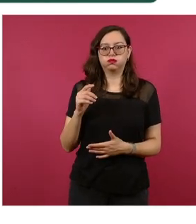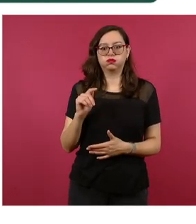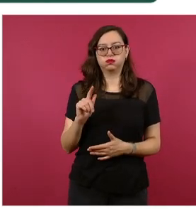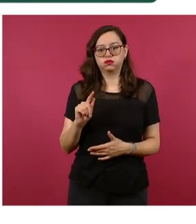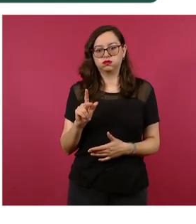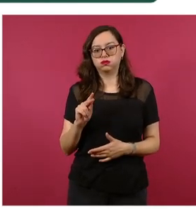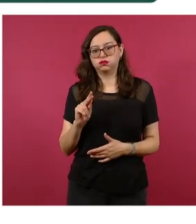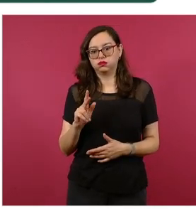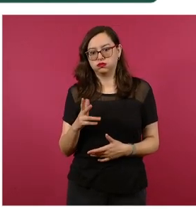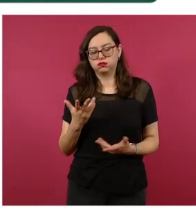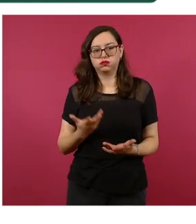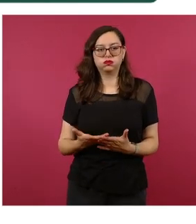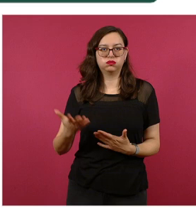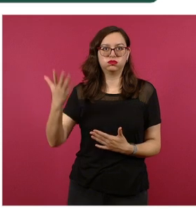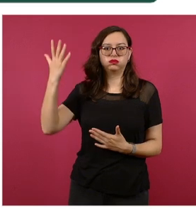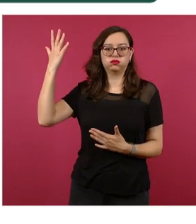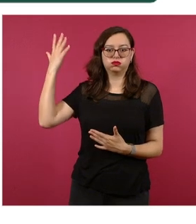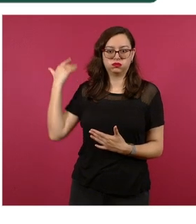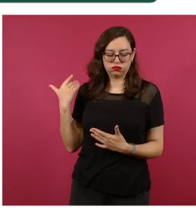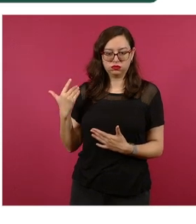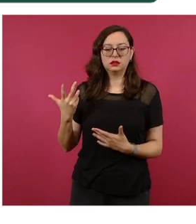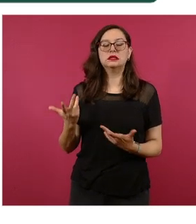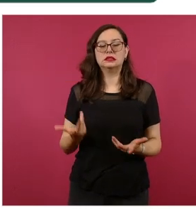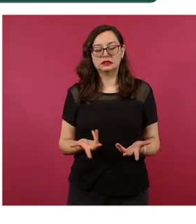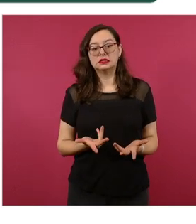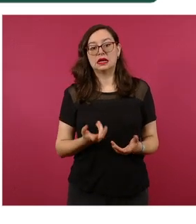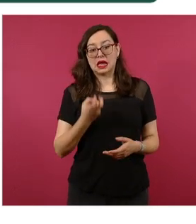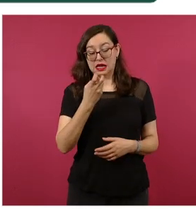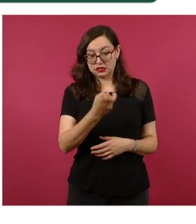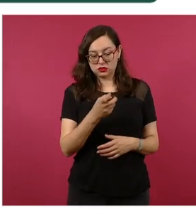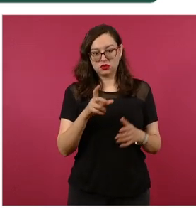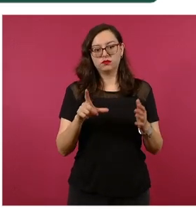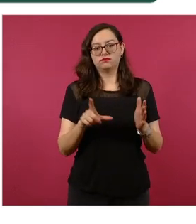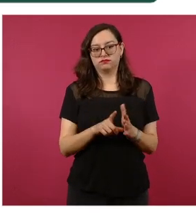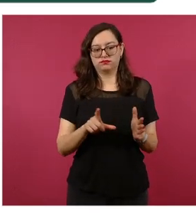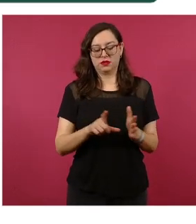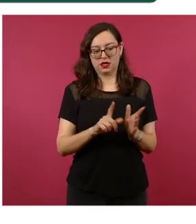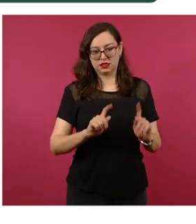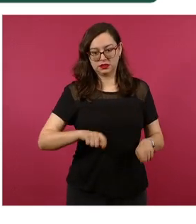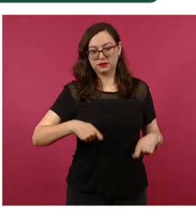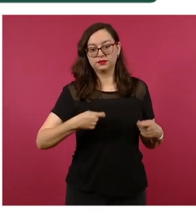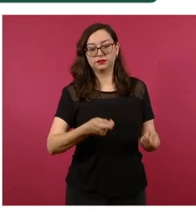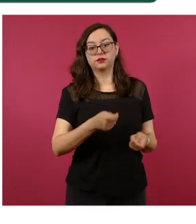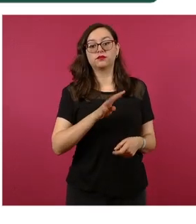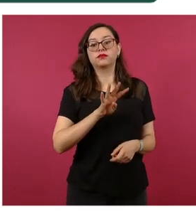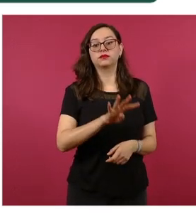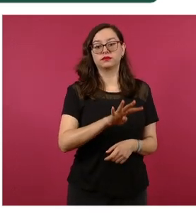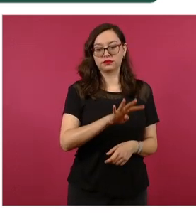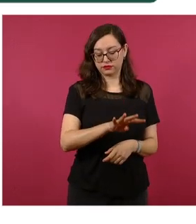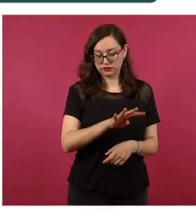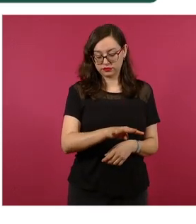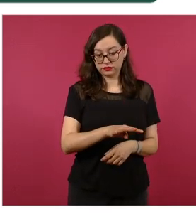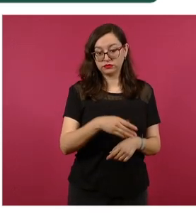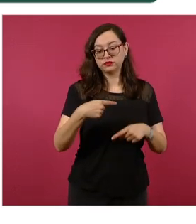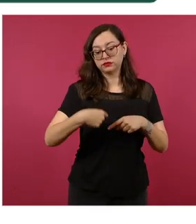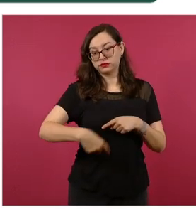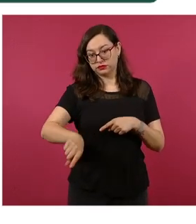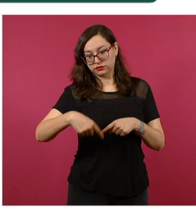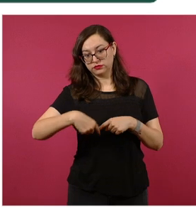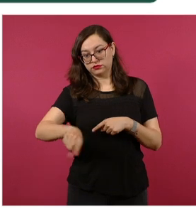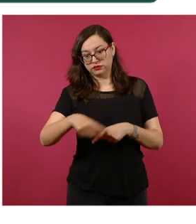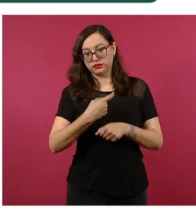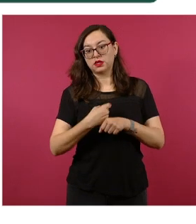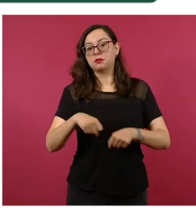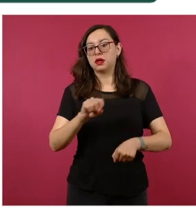los hospitales Ixtleros y demás, y ahí es a donde fuimos a entregar ahorita 19 tarjetas, el resto se entregan en